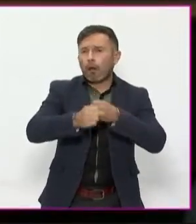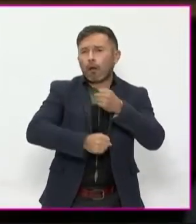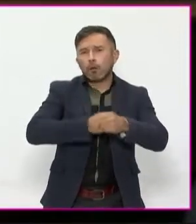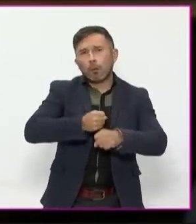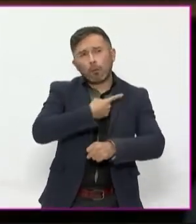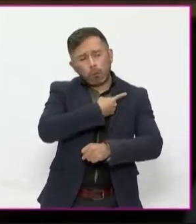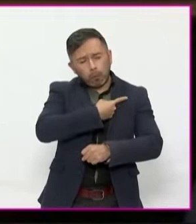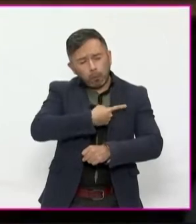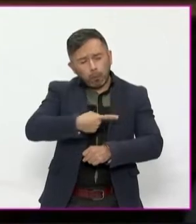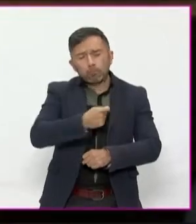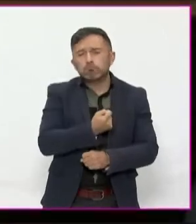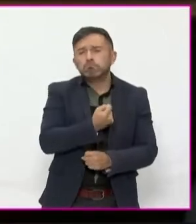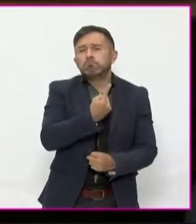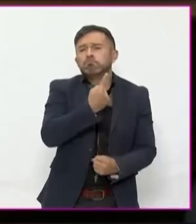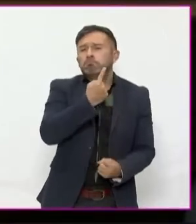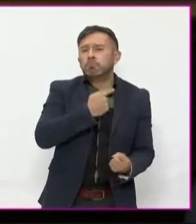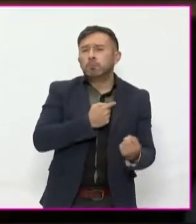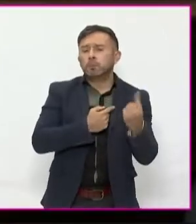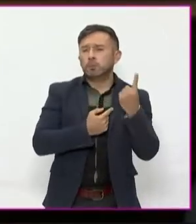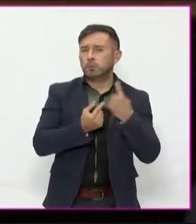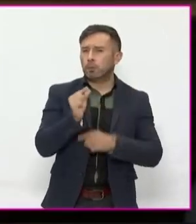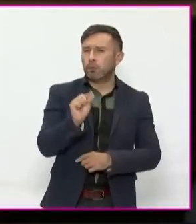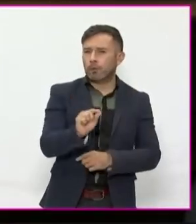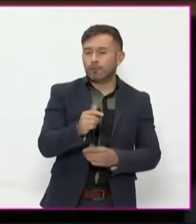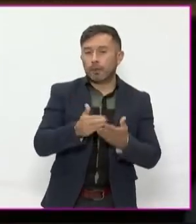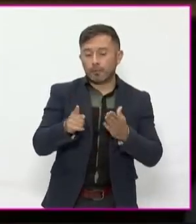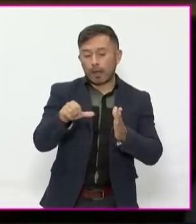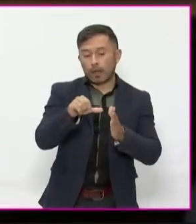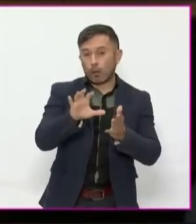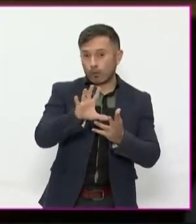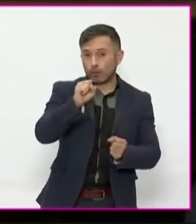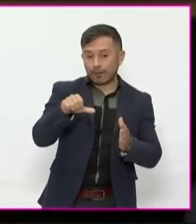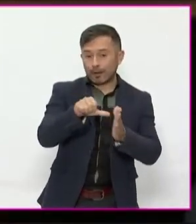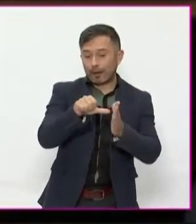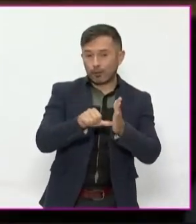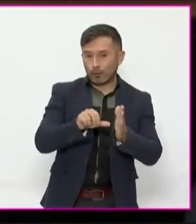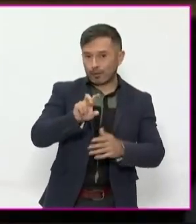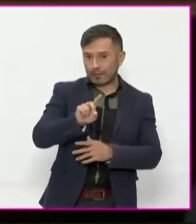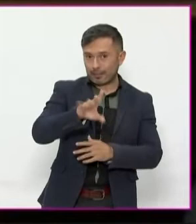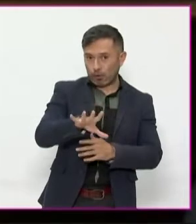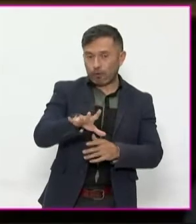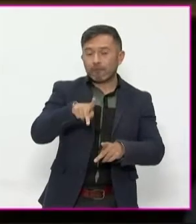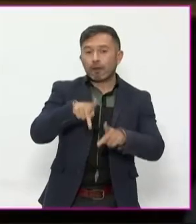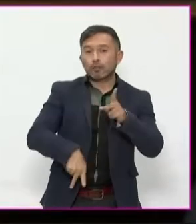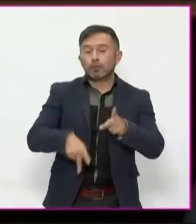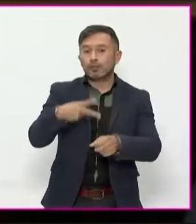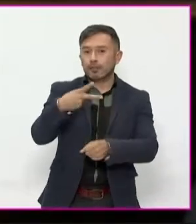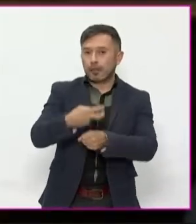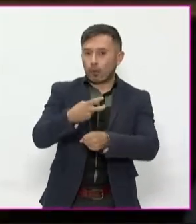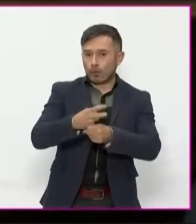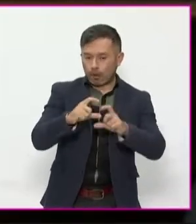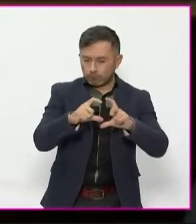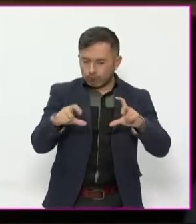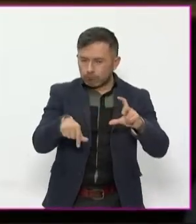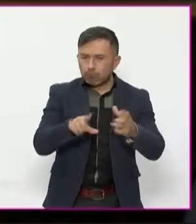nuestro país. La fracción segunda del artículo 35 constitucional es clara y no da lugar a excepciones